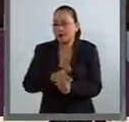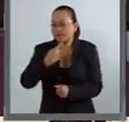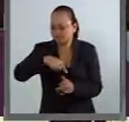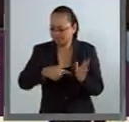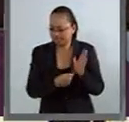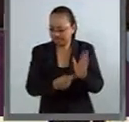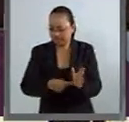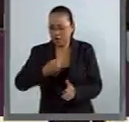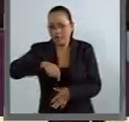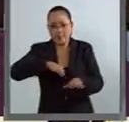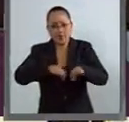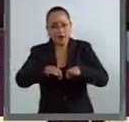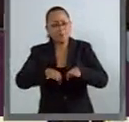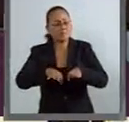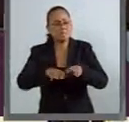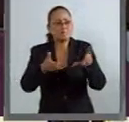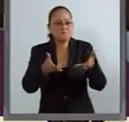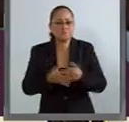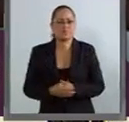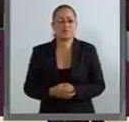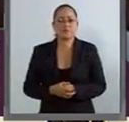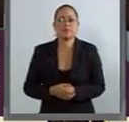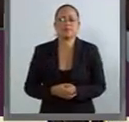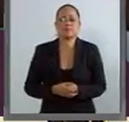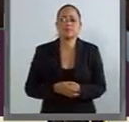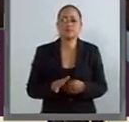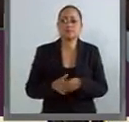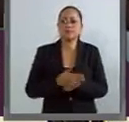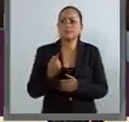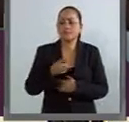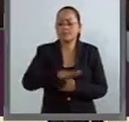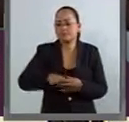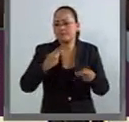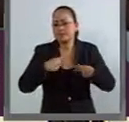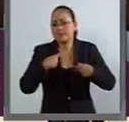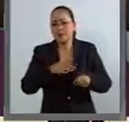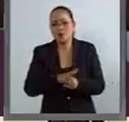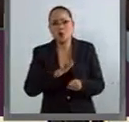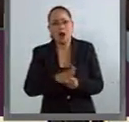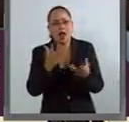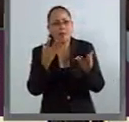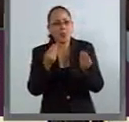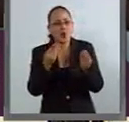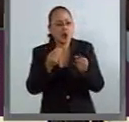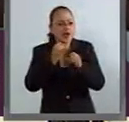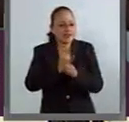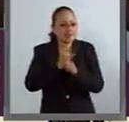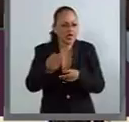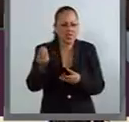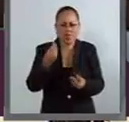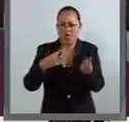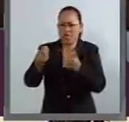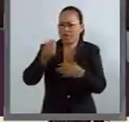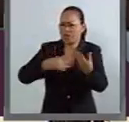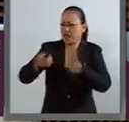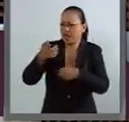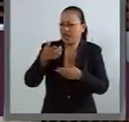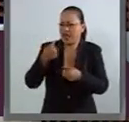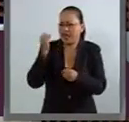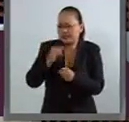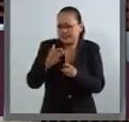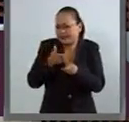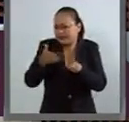quisiéramos nuestro trabajo. Y esto se los digo porque el ciudadano tiene tanta información que le llega en todo